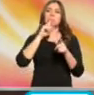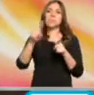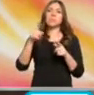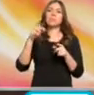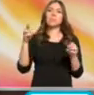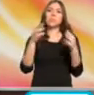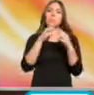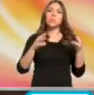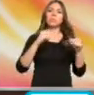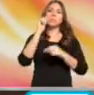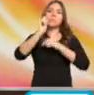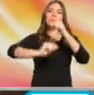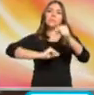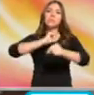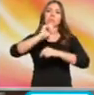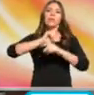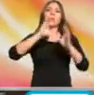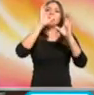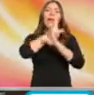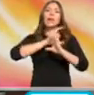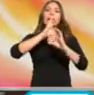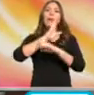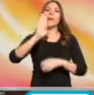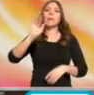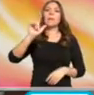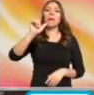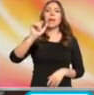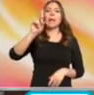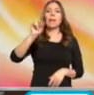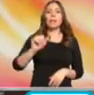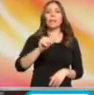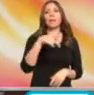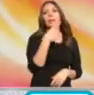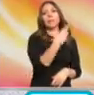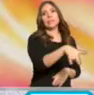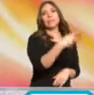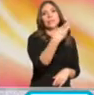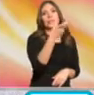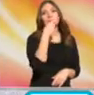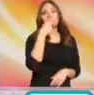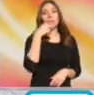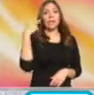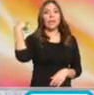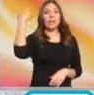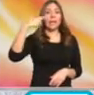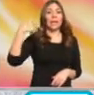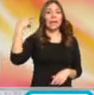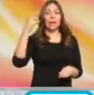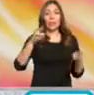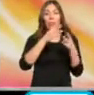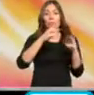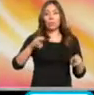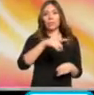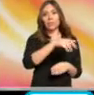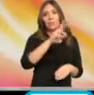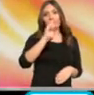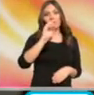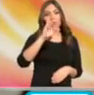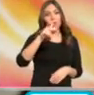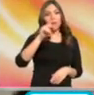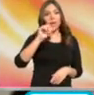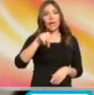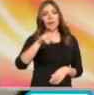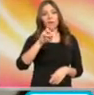personajes y empezó a cantar baladas. Que el rey las cantara, pues ya quiere decir que ya todo mundo seguía la vertiente de la música Estaba